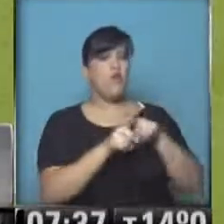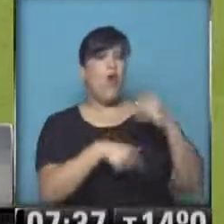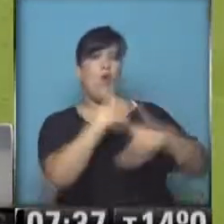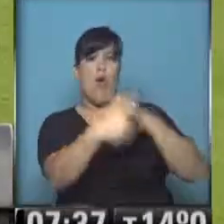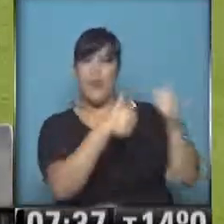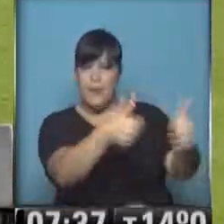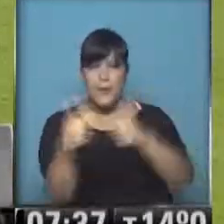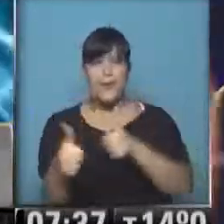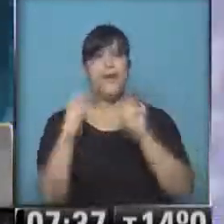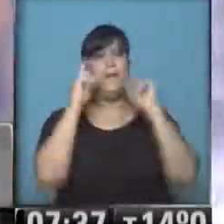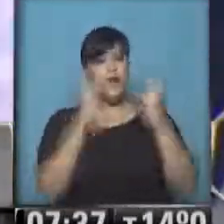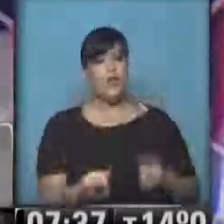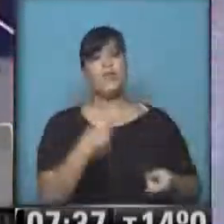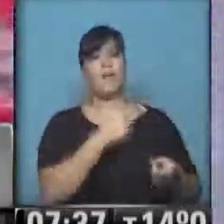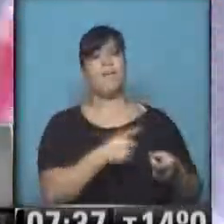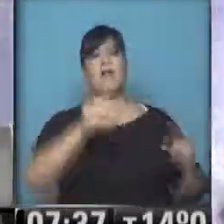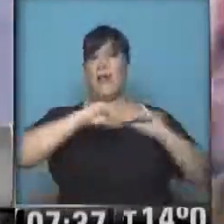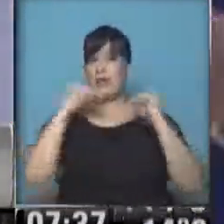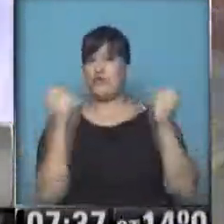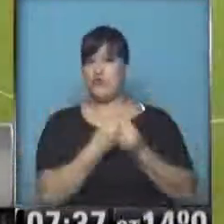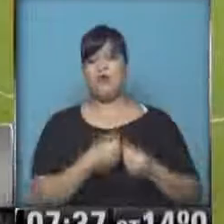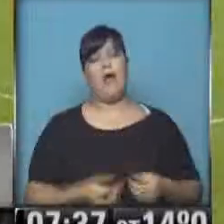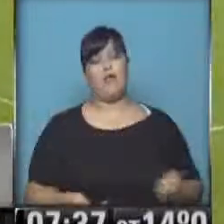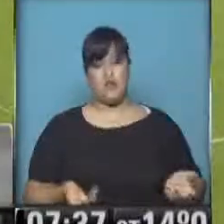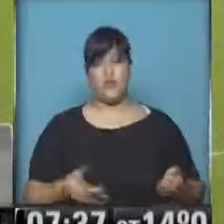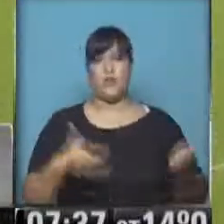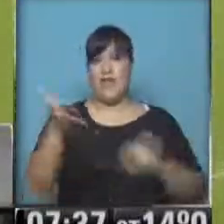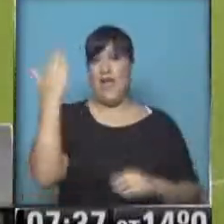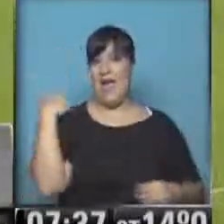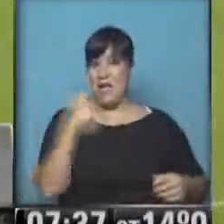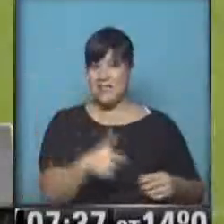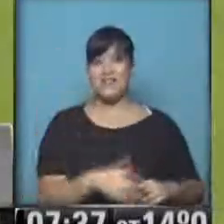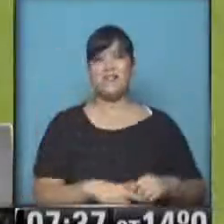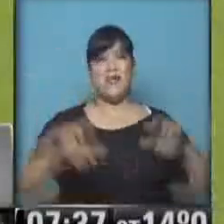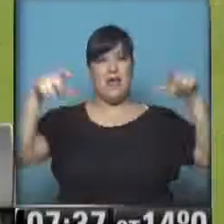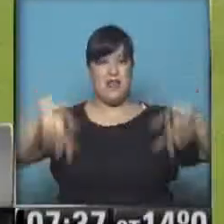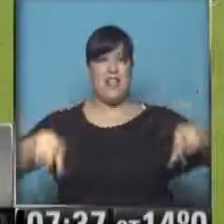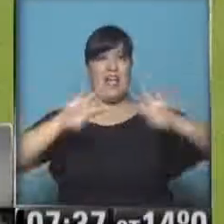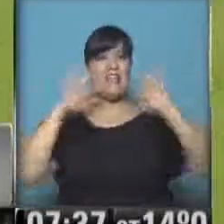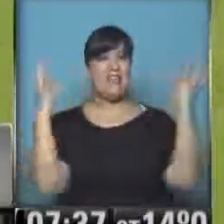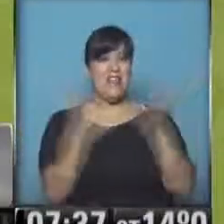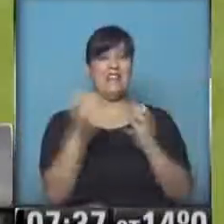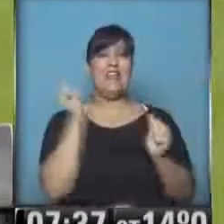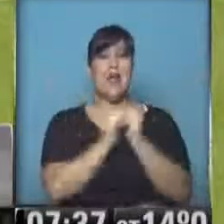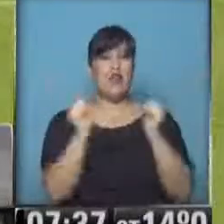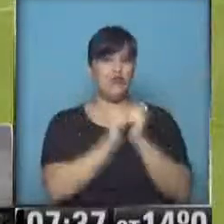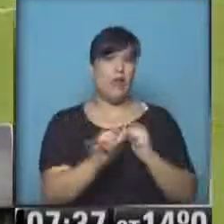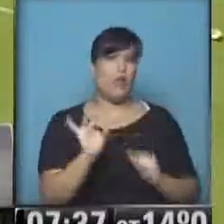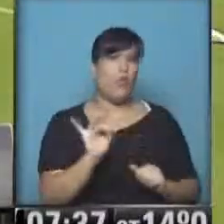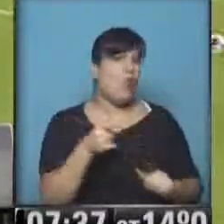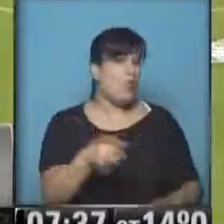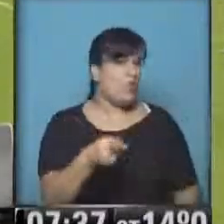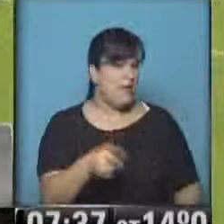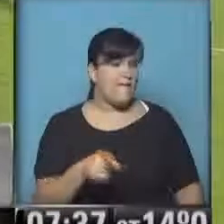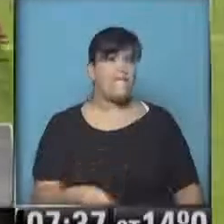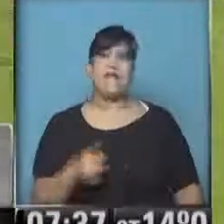tiene que ver con los resultados, porque ayer en el Parque Independencia de Rosario, una cancha súper difícil,